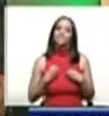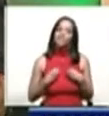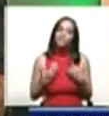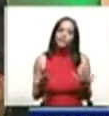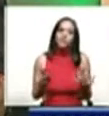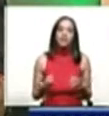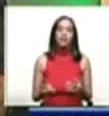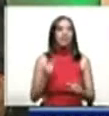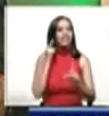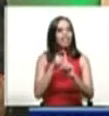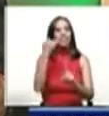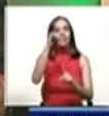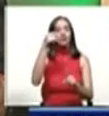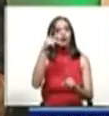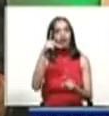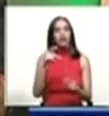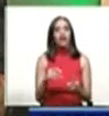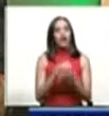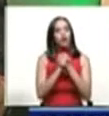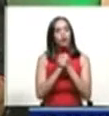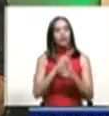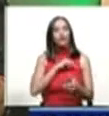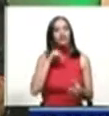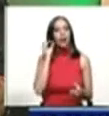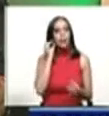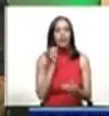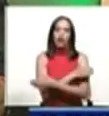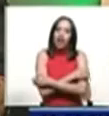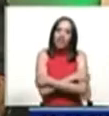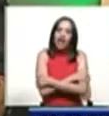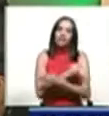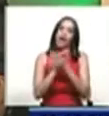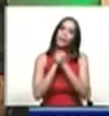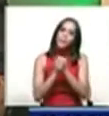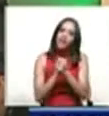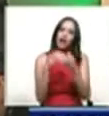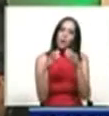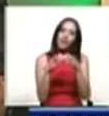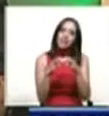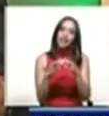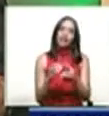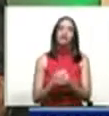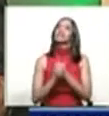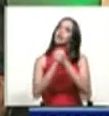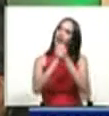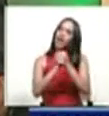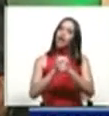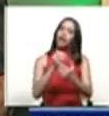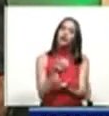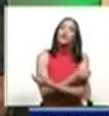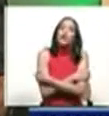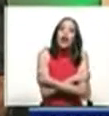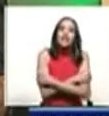a tengan la Gocha. Nuestro abrazo a La Gocha, por supuesto que sí, amiga, compañera, camarada también, un abrazo aquí desde el